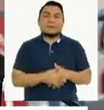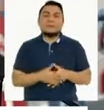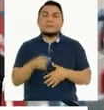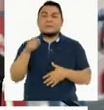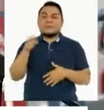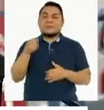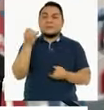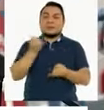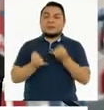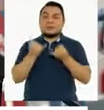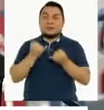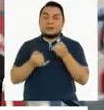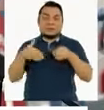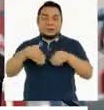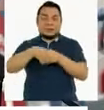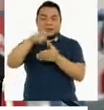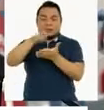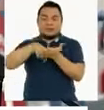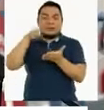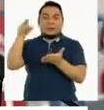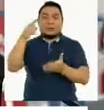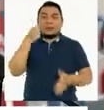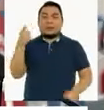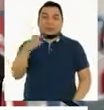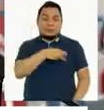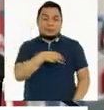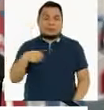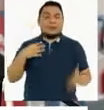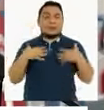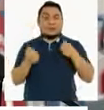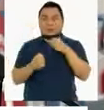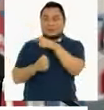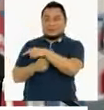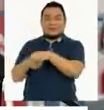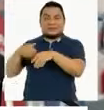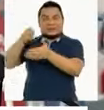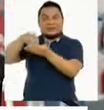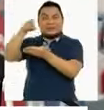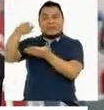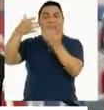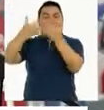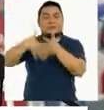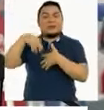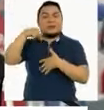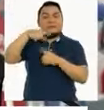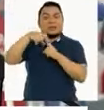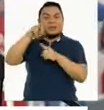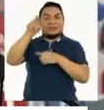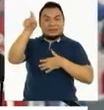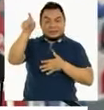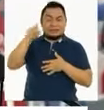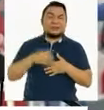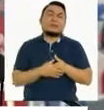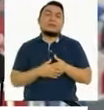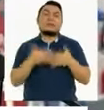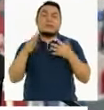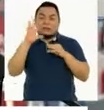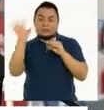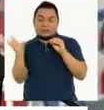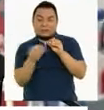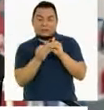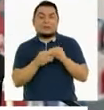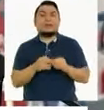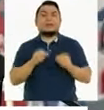que con el último contrato firmado por el señor ministro de Salud con la empresa Pfizer, que